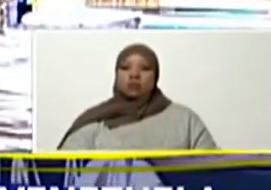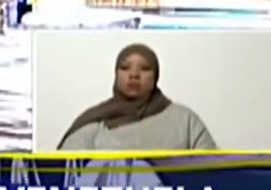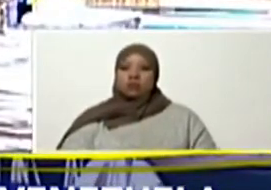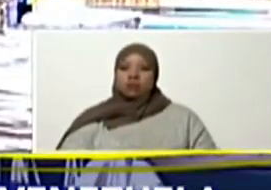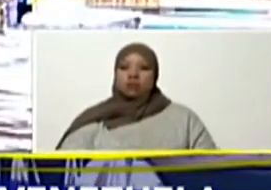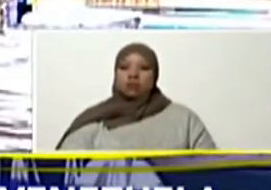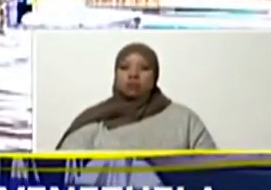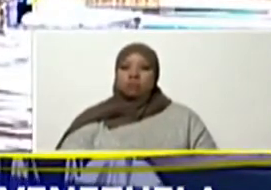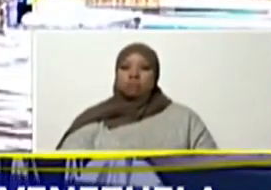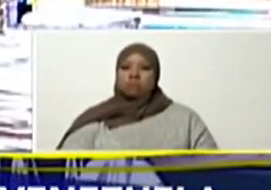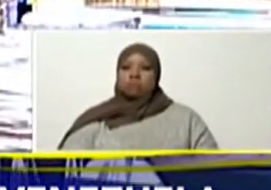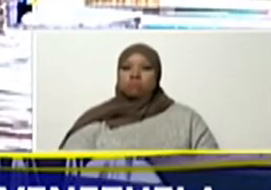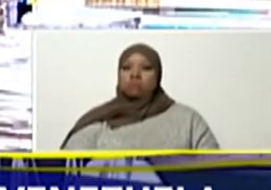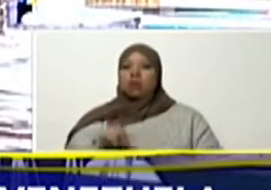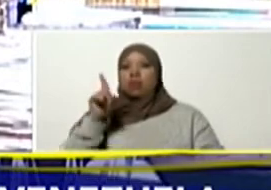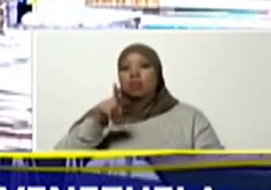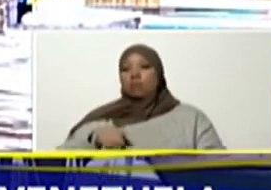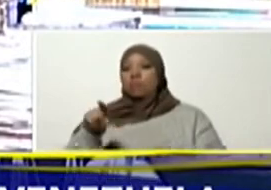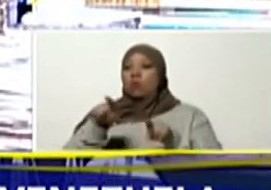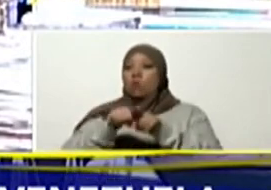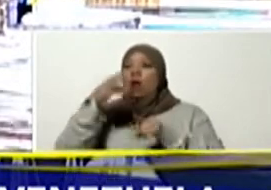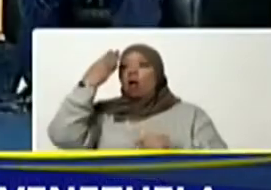¿Verdad? Ese es por Raúl Castro, me imagino.